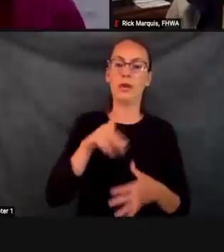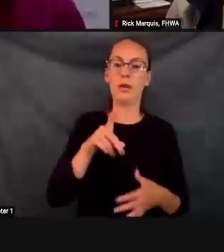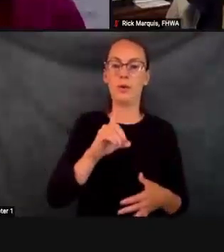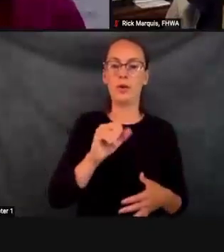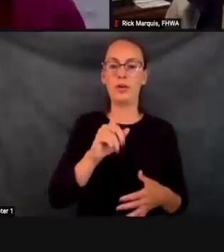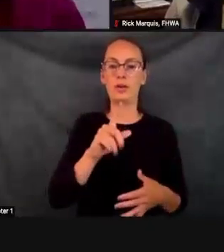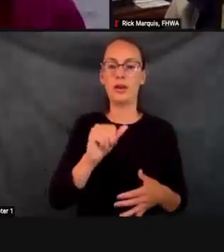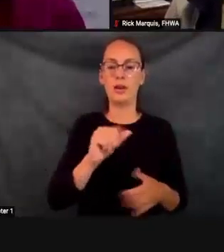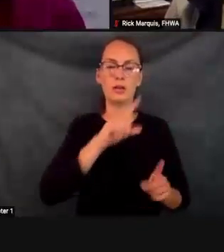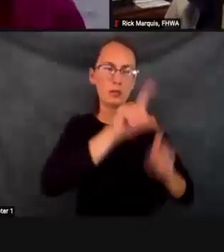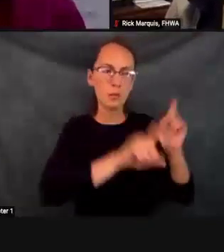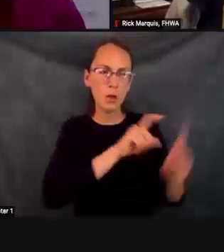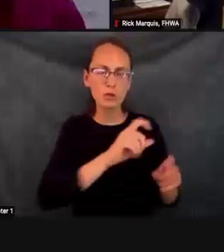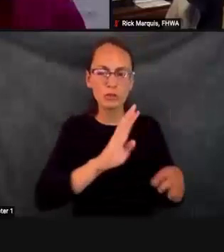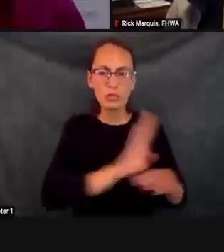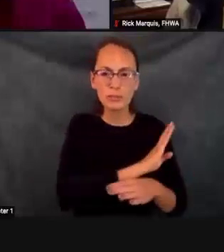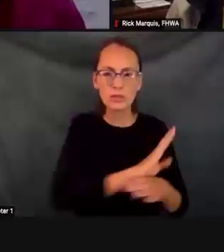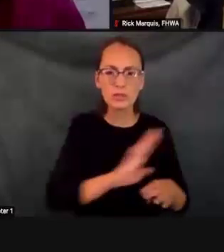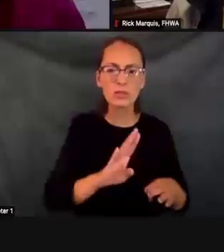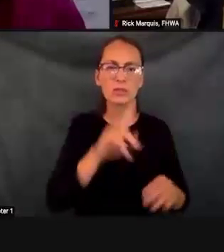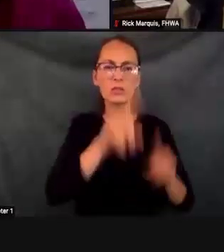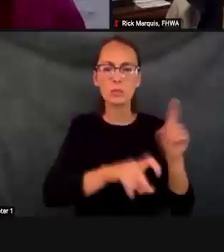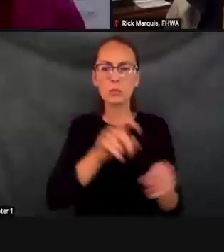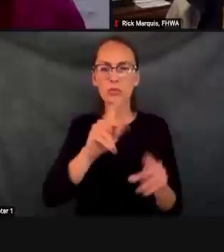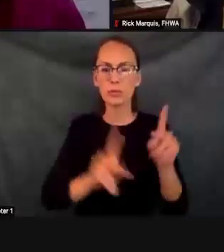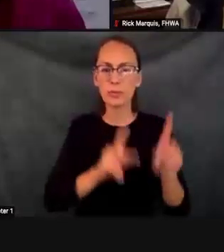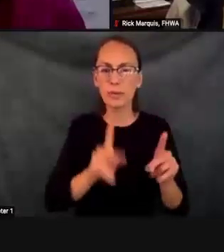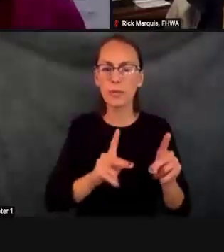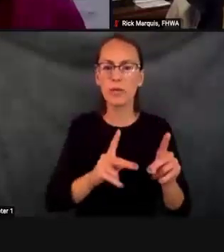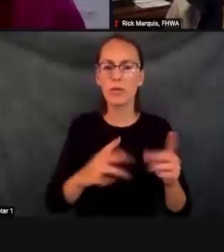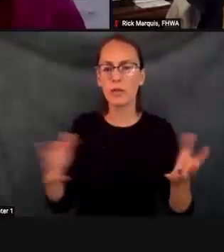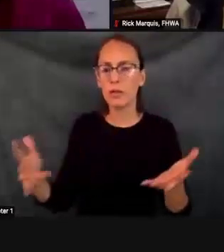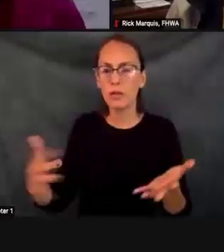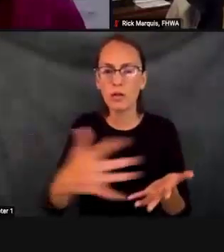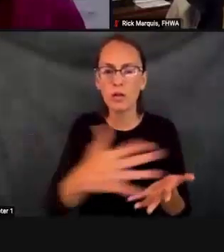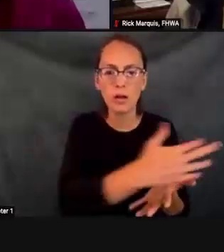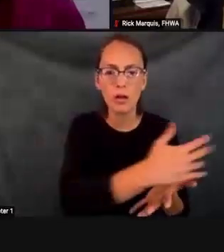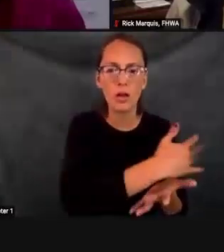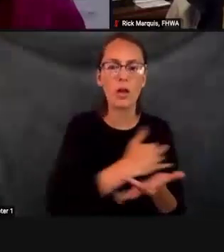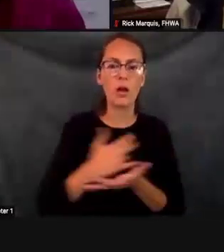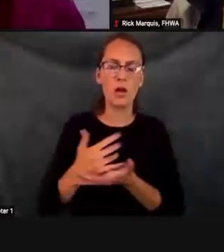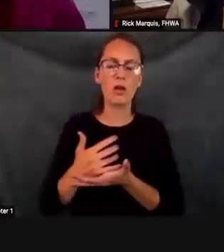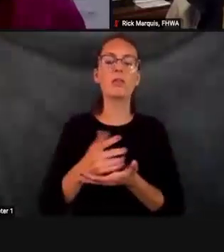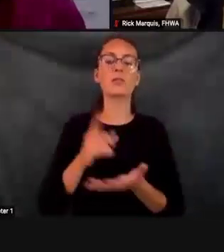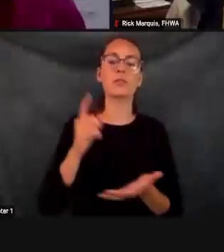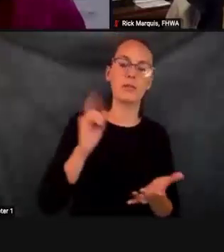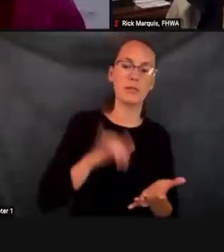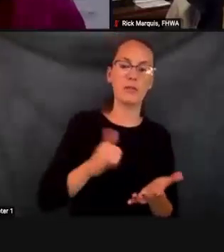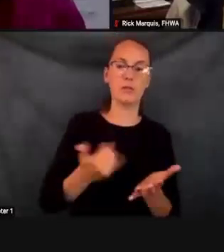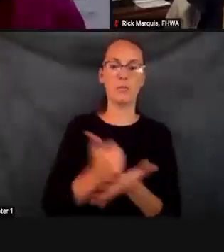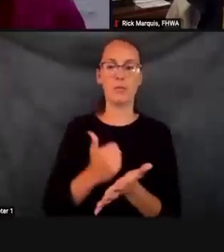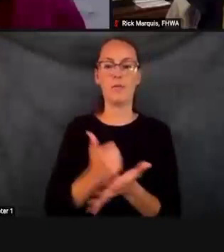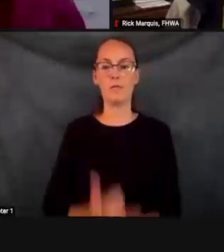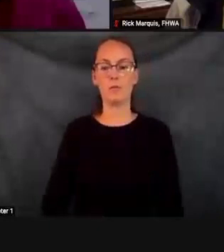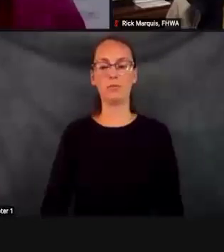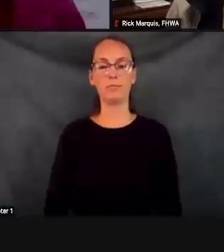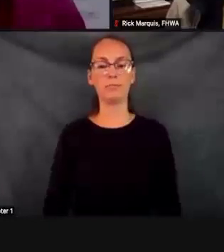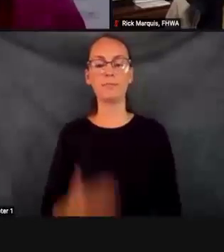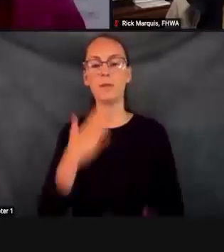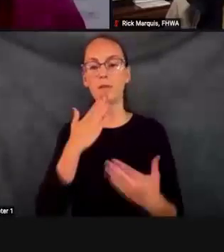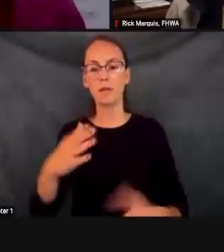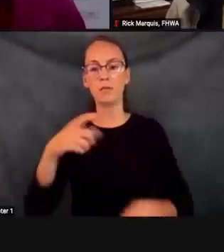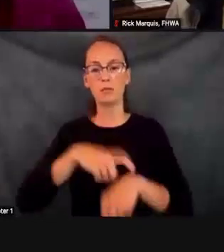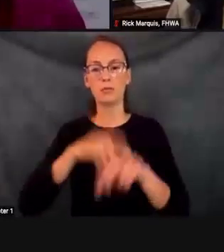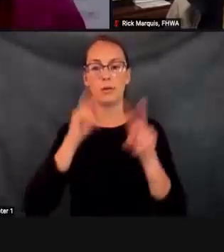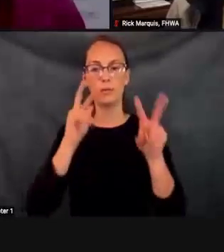datos primarios, cuestionamientos de los negocios y individuos locales impactados.